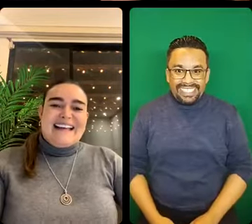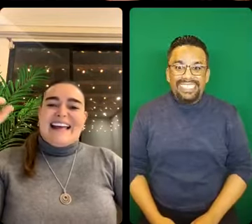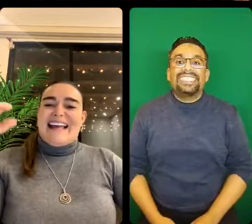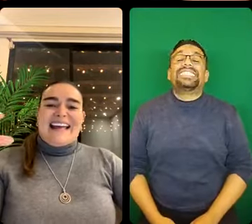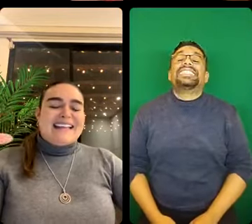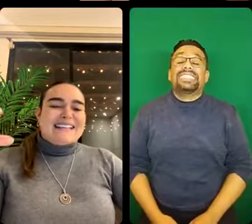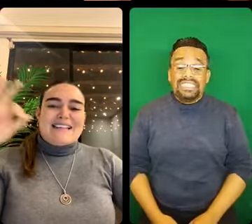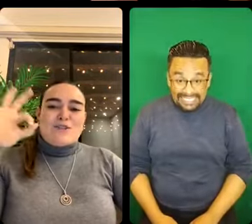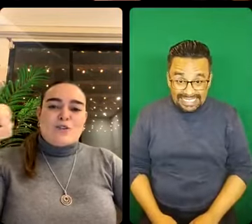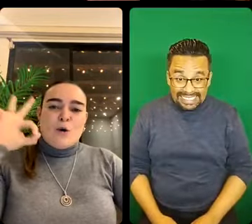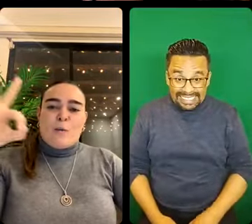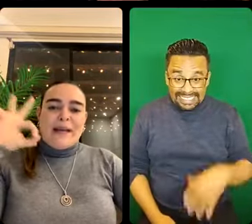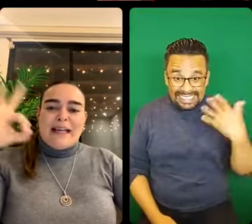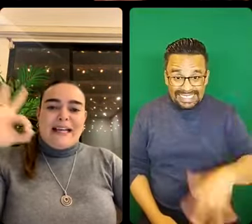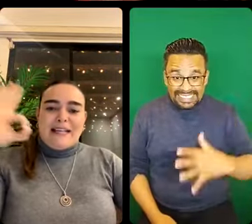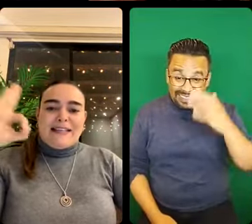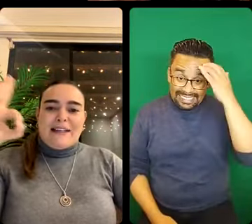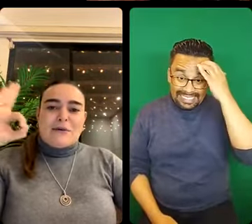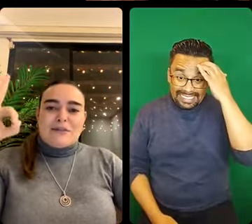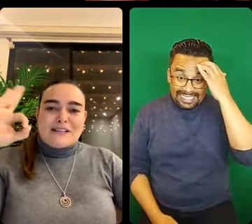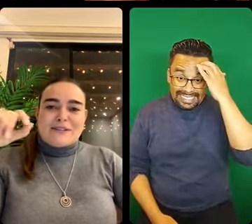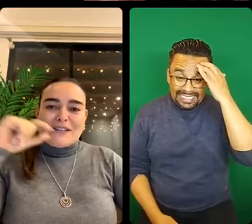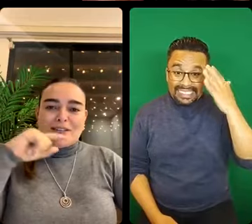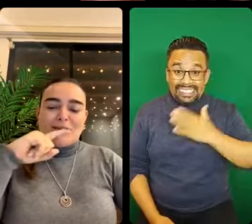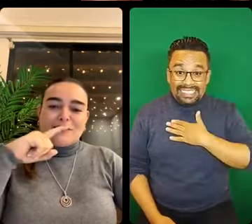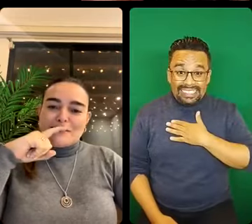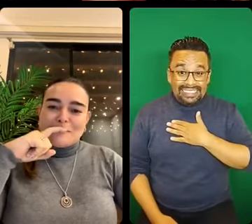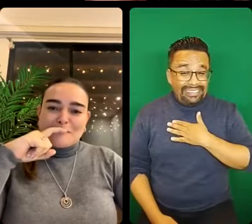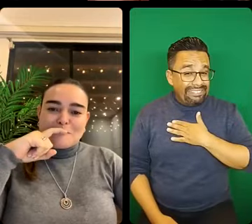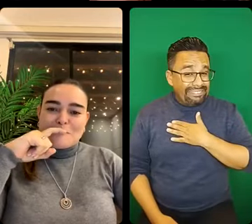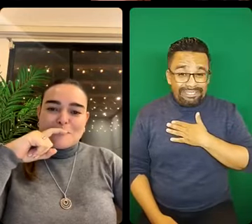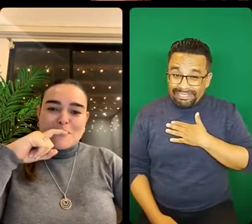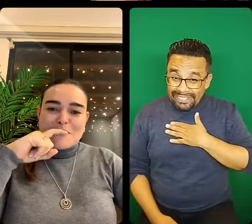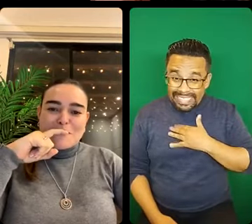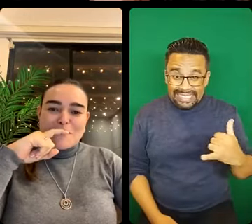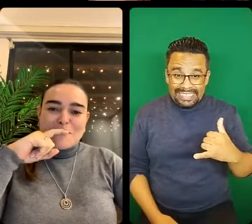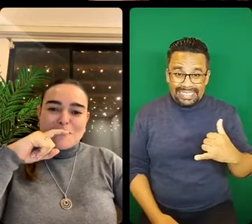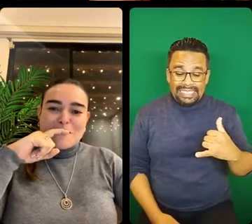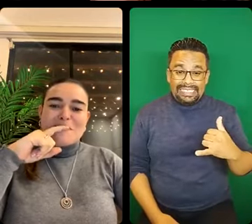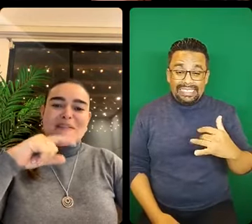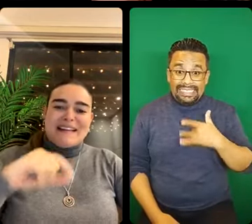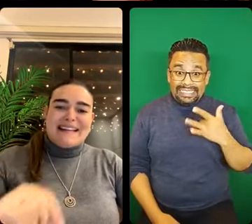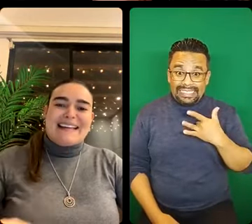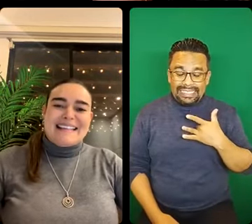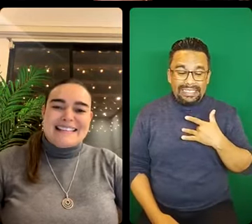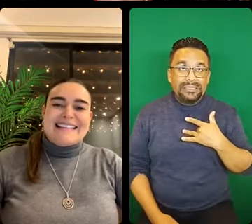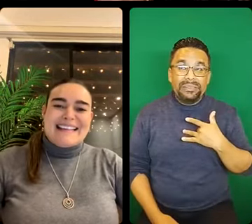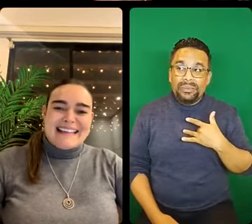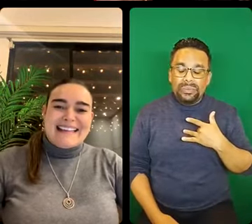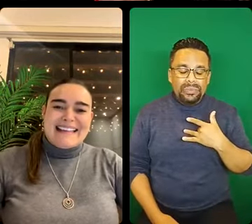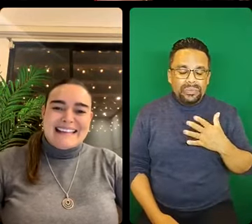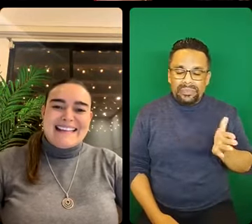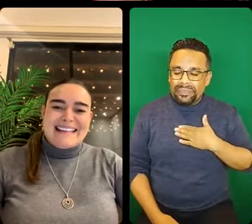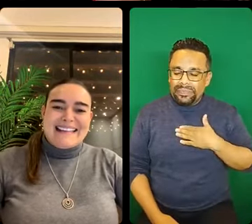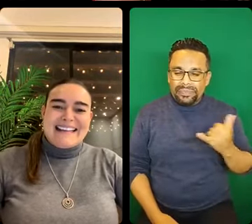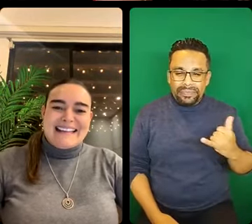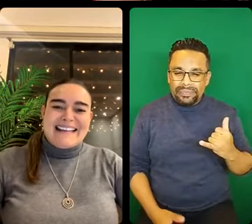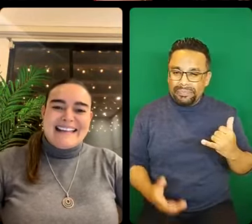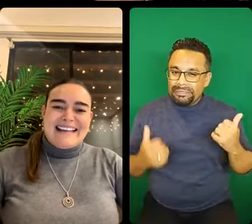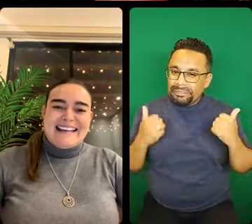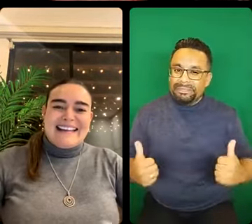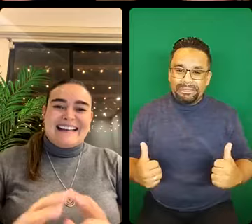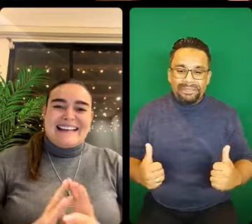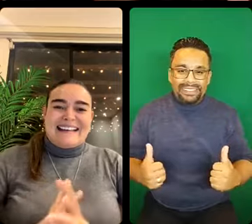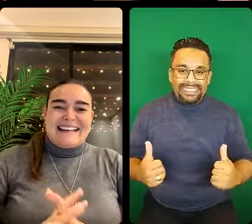¡Huepucha! Equipo, qué felicidad. Títulos. Qué dicha, Cata. Qué dicha, me alegra tanto. O sea, qué locura.